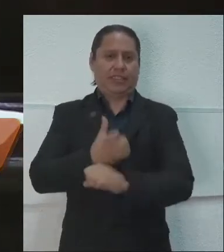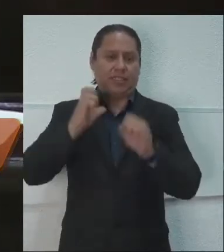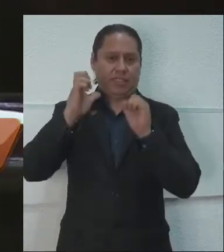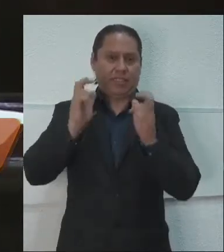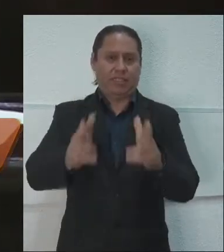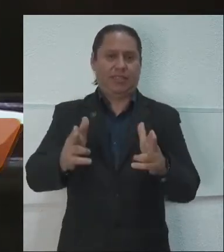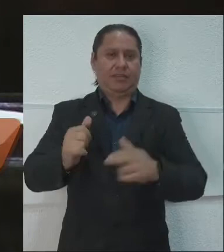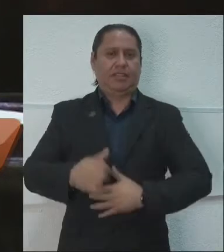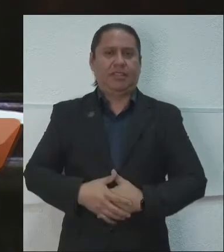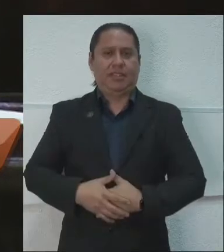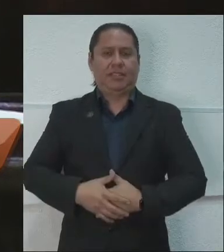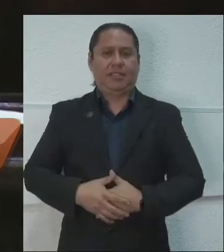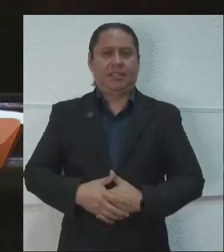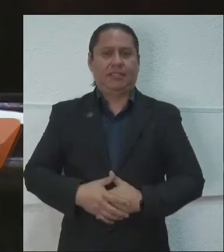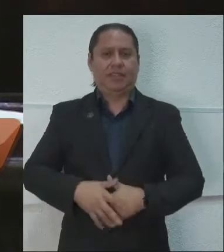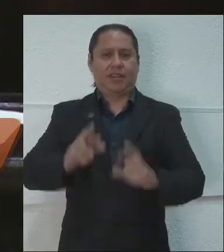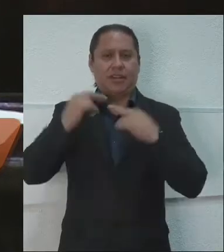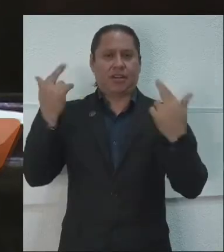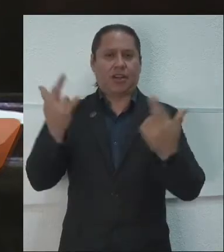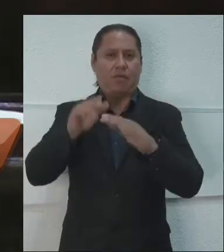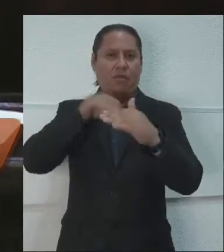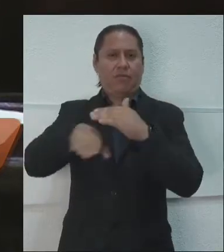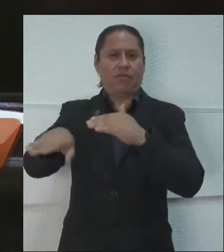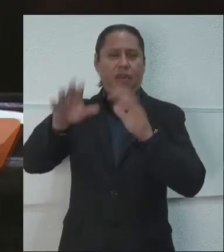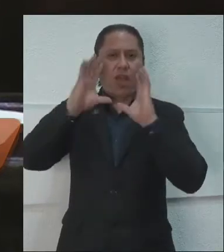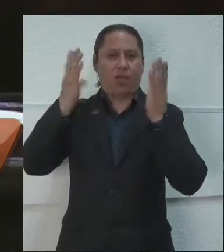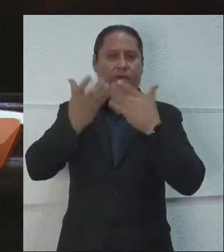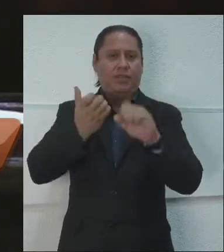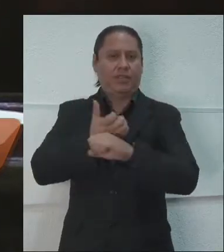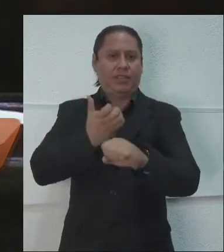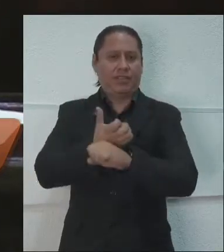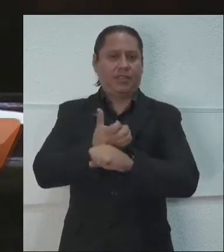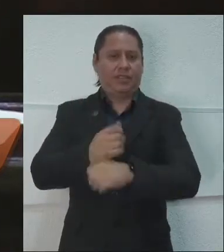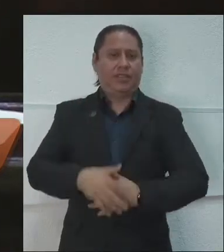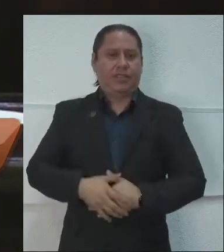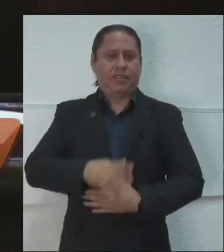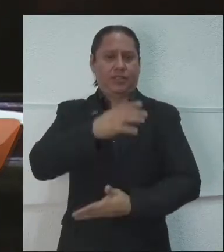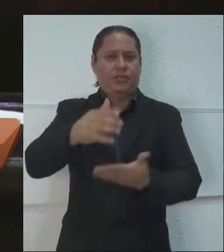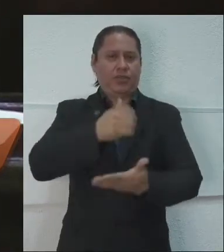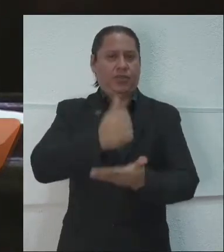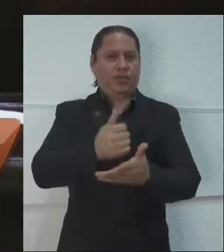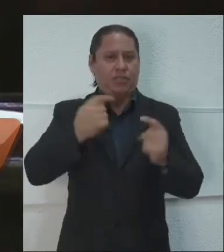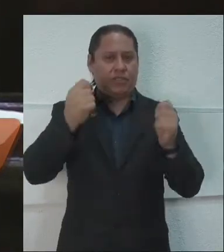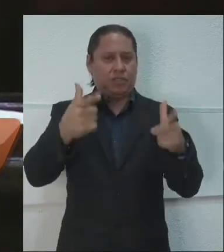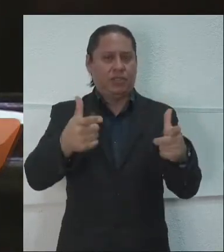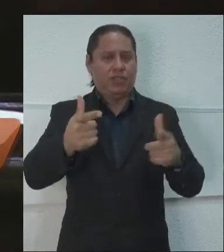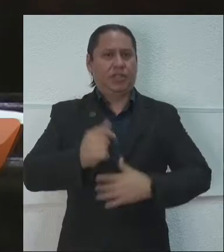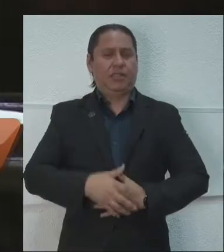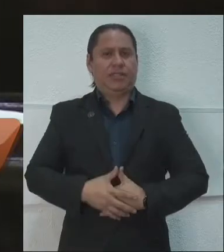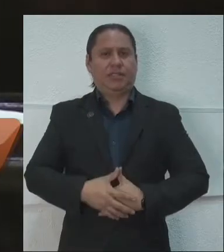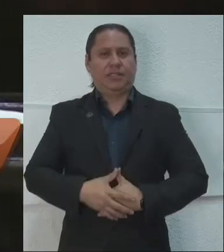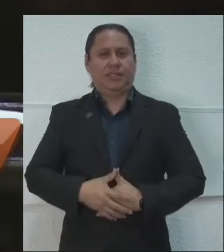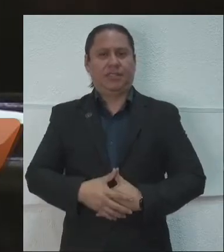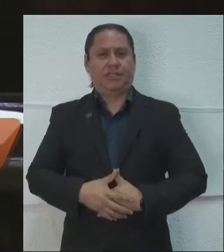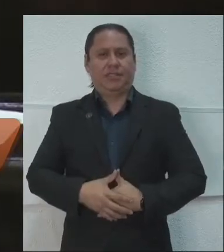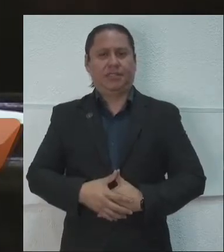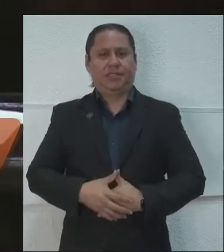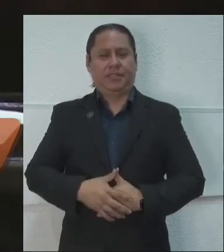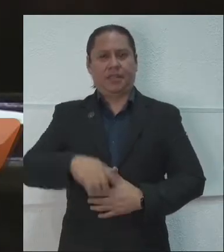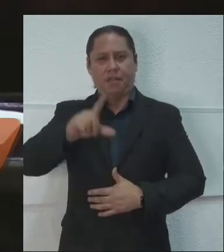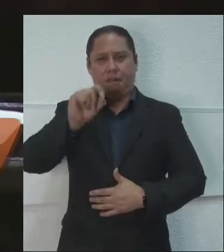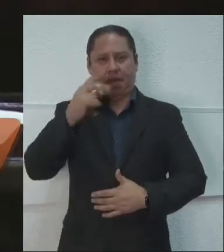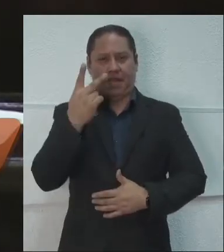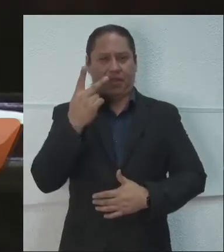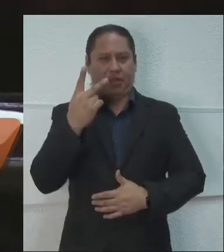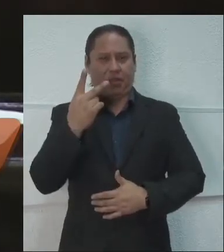Libre y Soberano de Chiapas, reunidos en el Honorable Congreso del Estado en la ciudad de Tuxtla Gutiérrez, Chiapas, a los